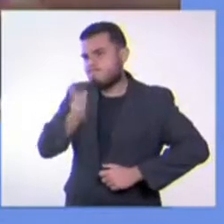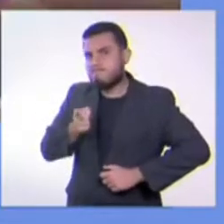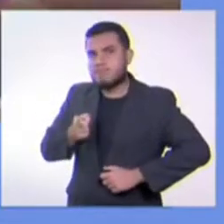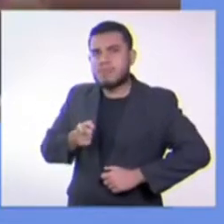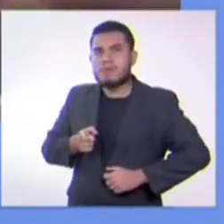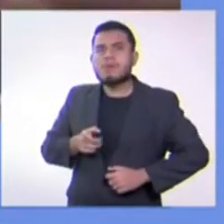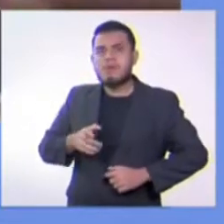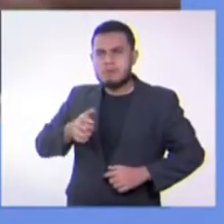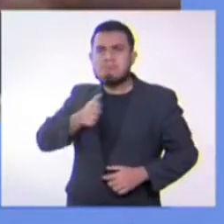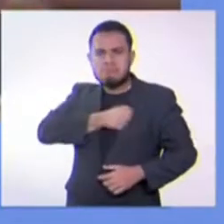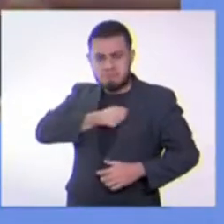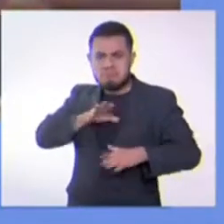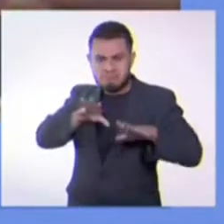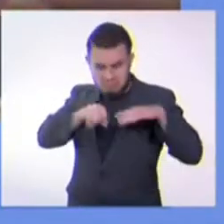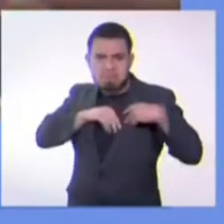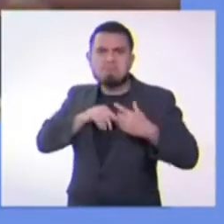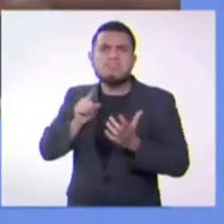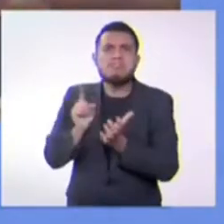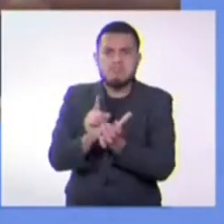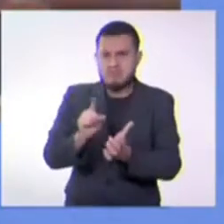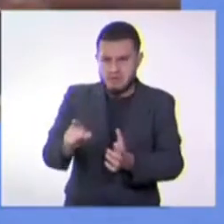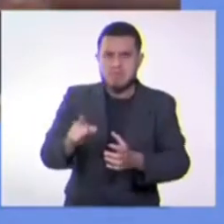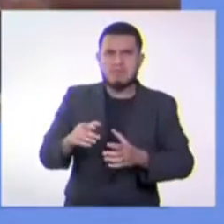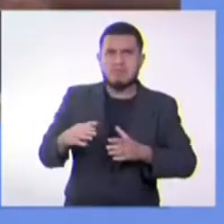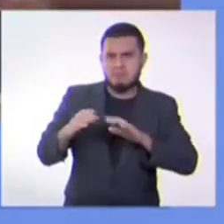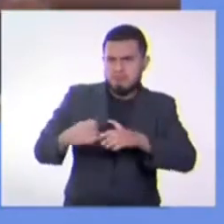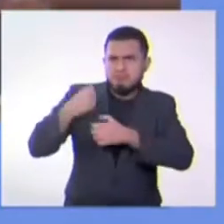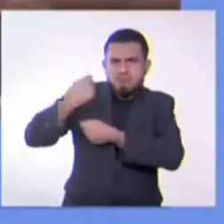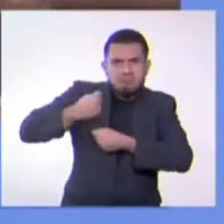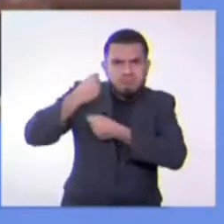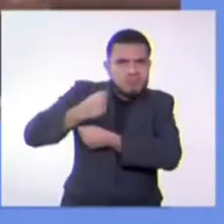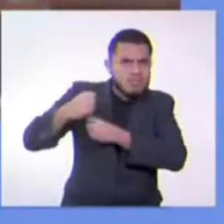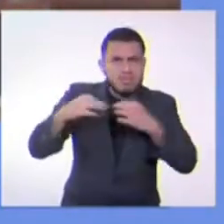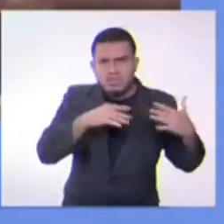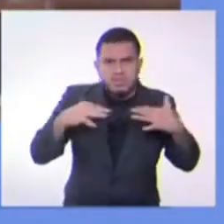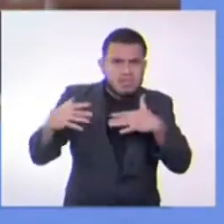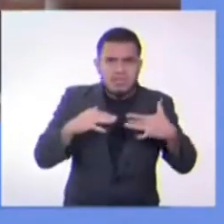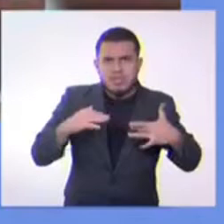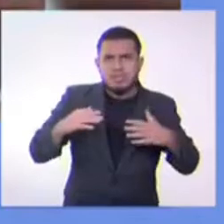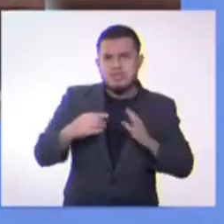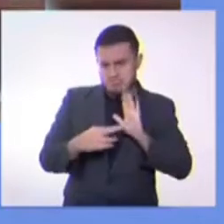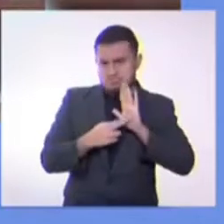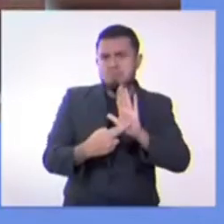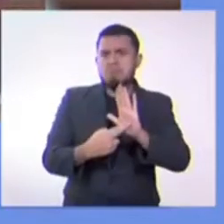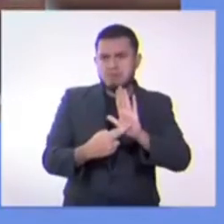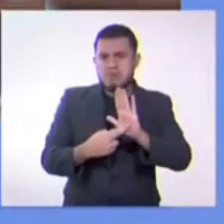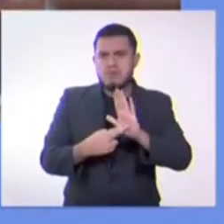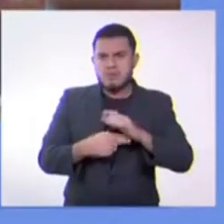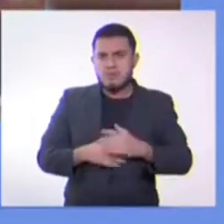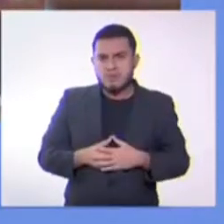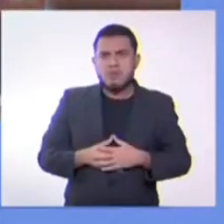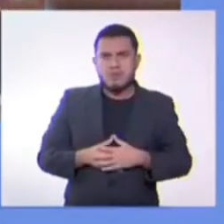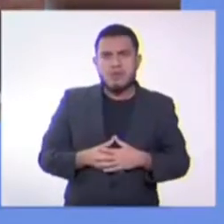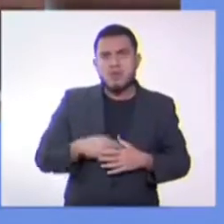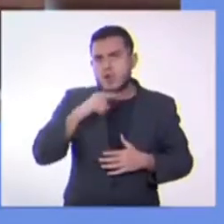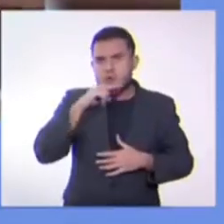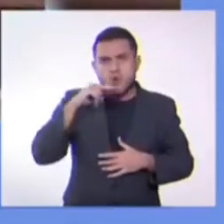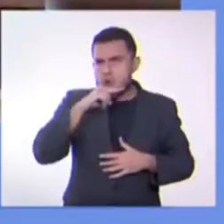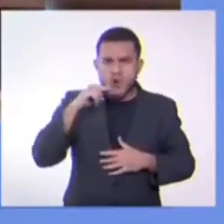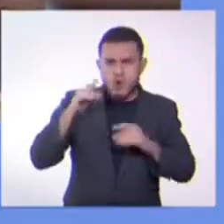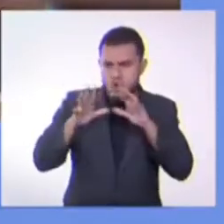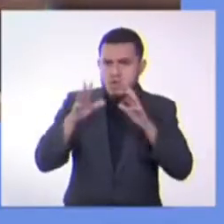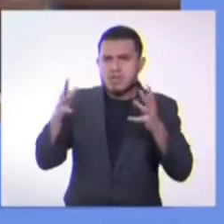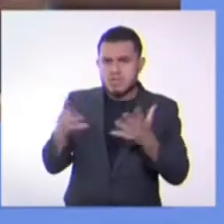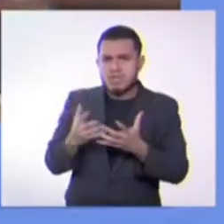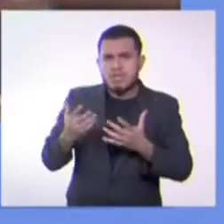hizo responsable de ser líder de este levantamiento y de ser representante del Socorro Rojo Internacional